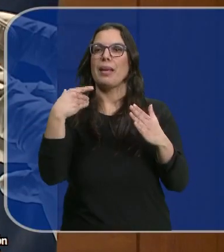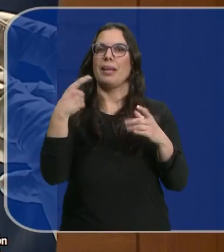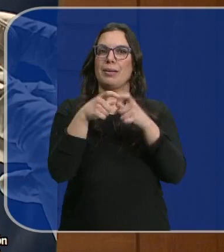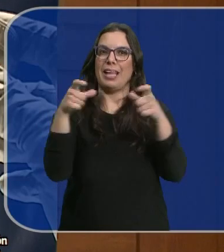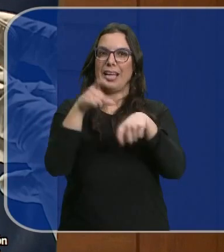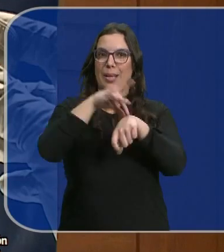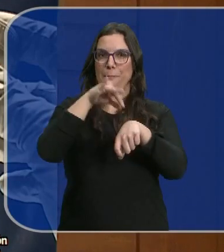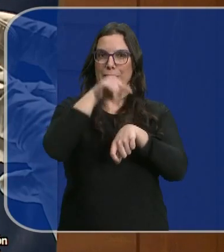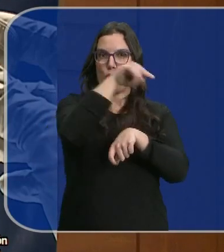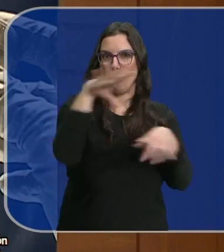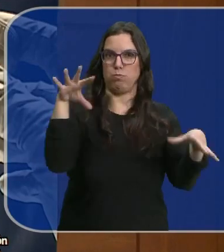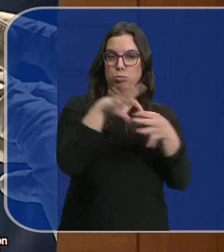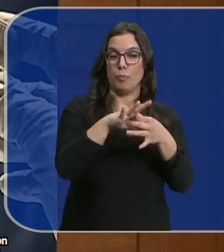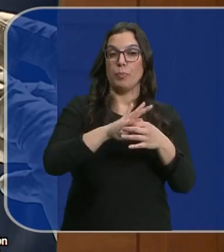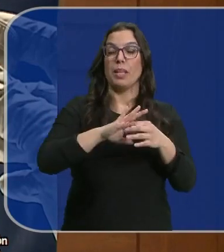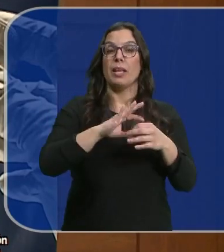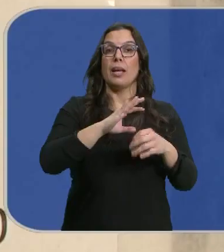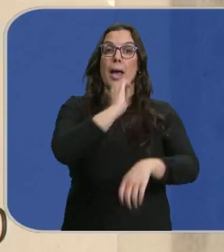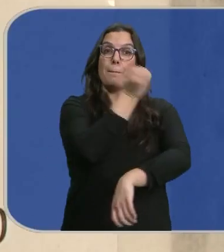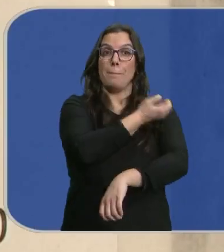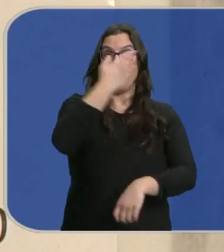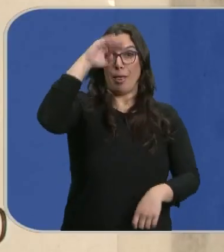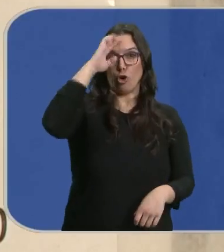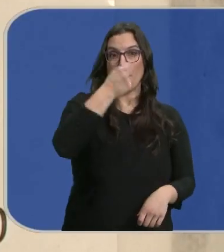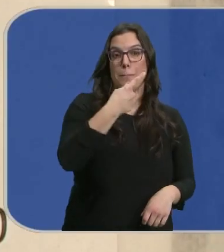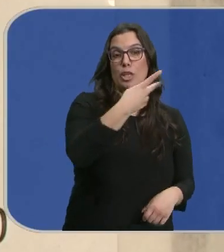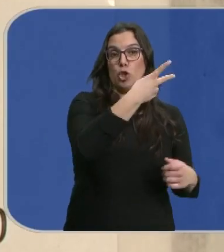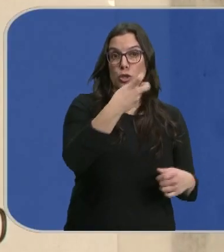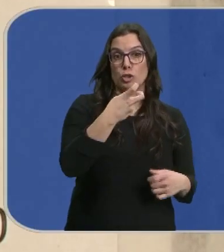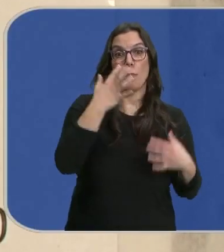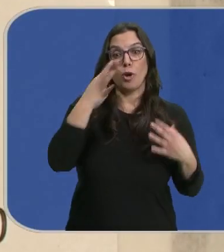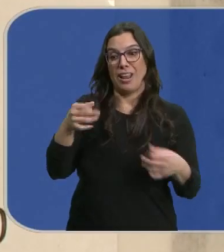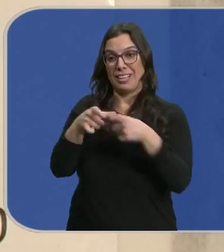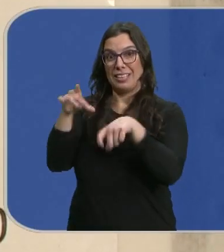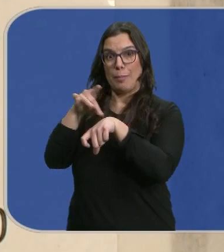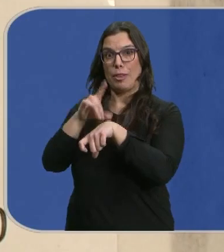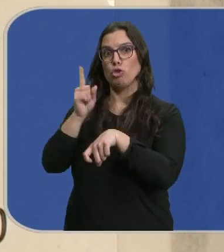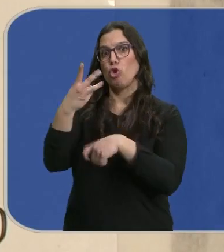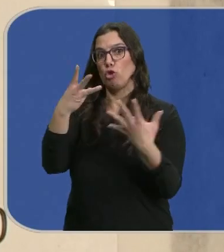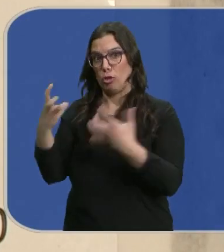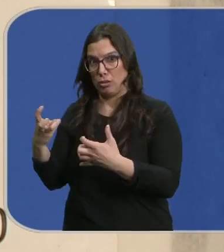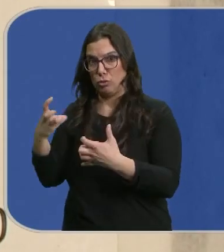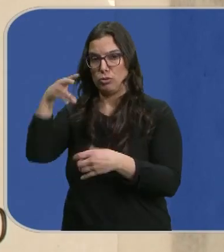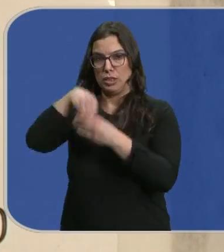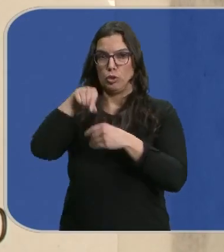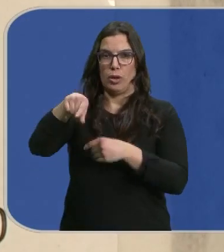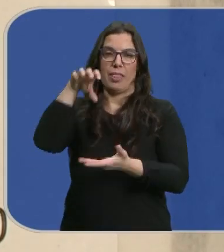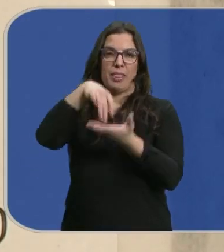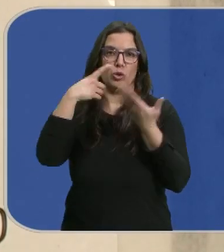sanitaria. De los 1.200 empadronados, solo 800 pertenecen al centro de salud del municipio.